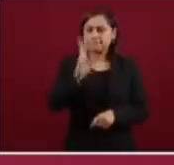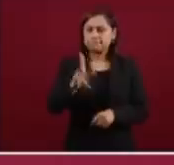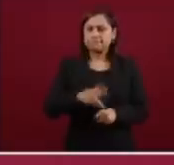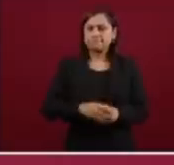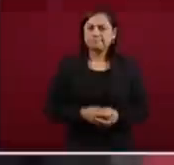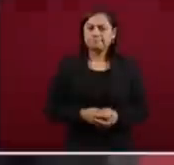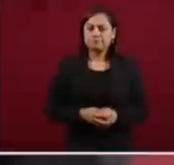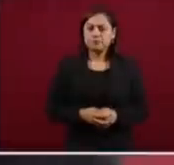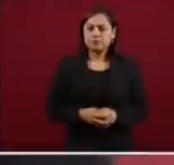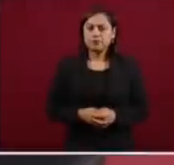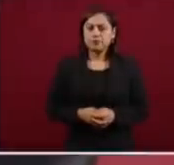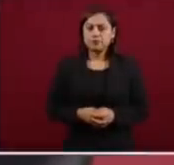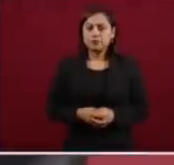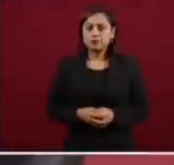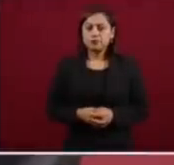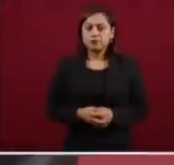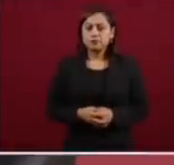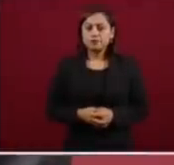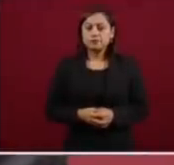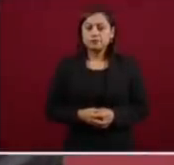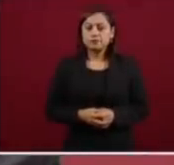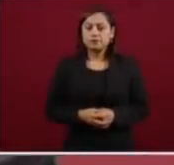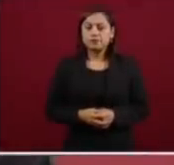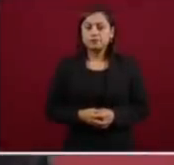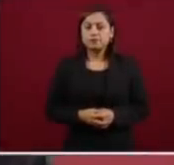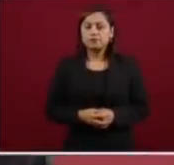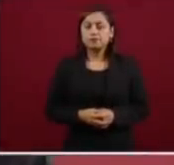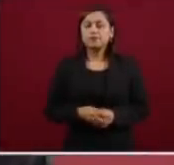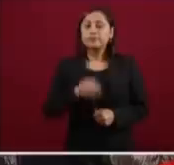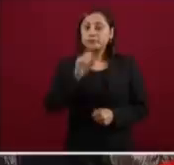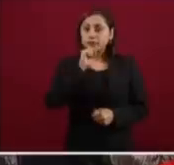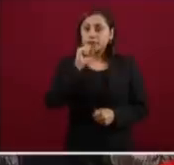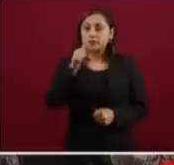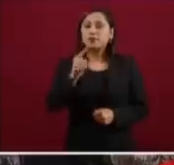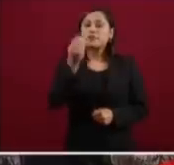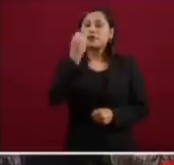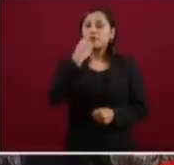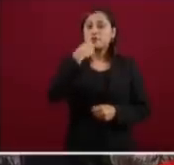pues tener una alimentación equilibrada